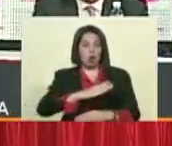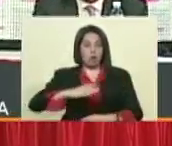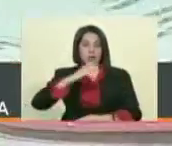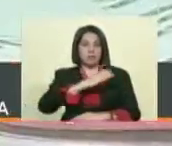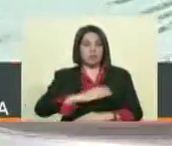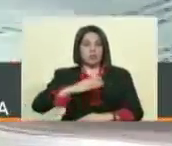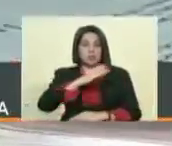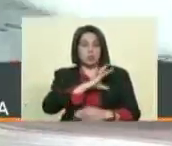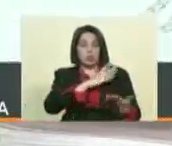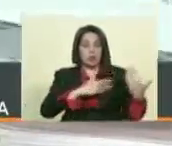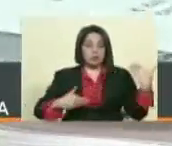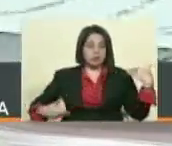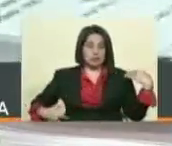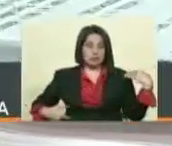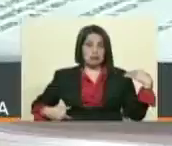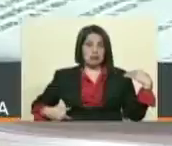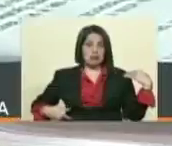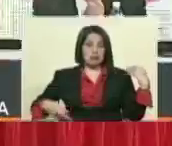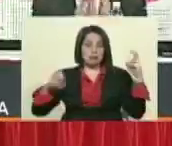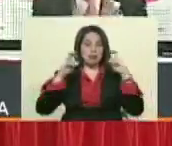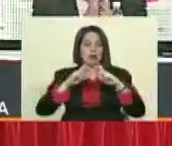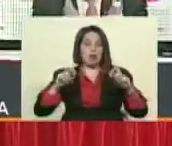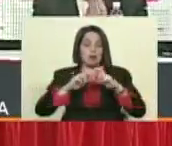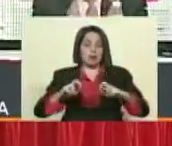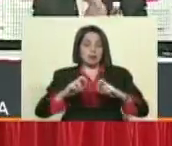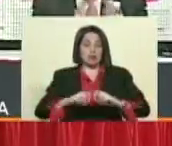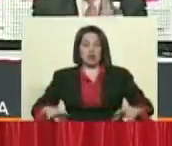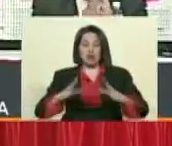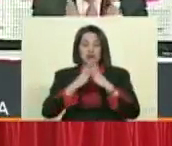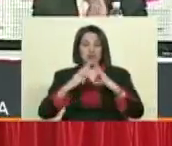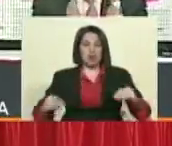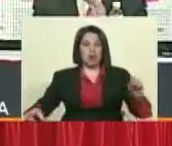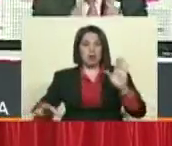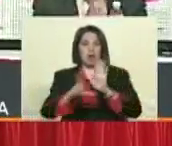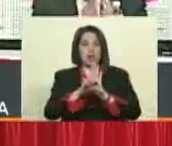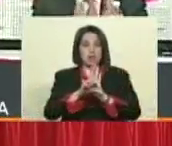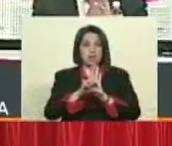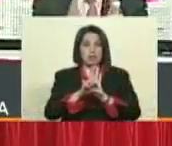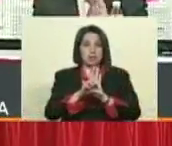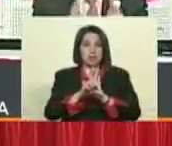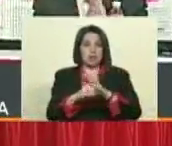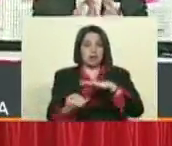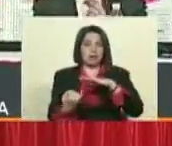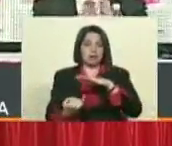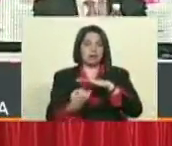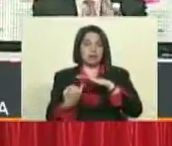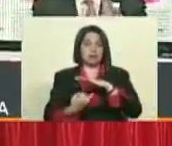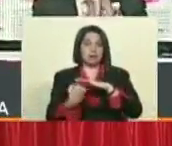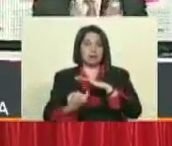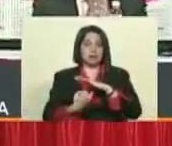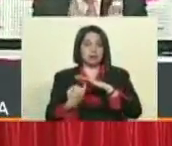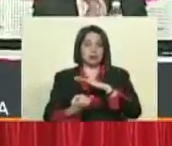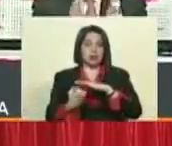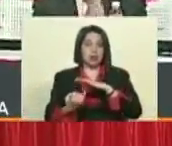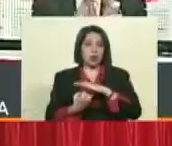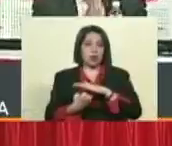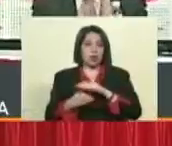comisión presidencial para la revisión de todas las leyes e instituciones del sistema